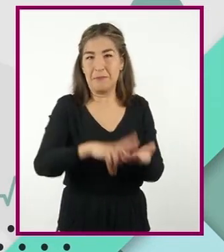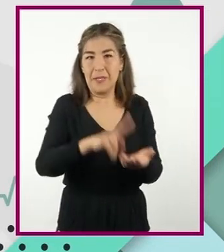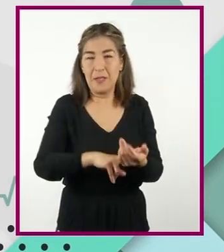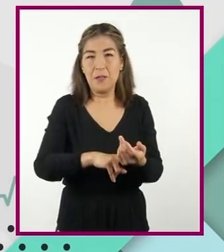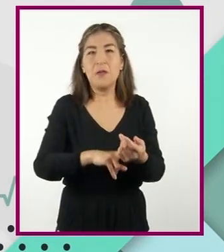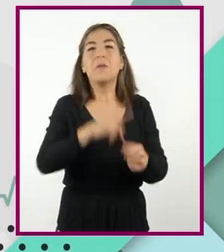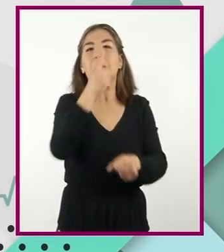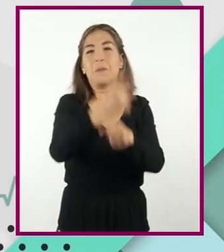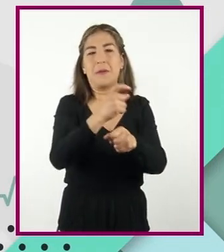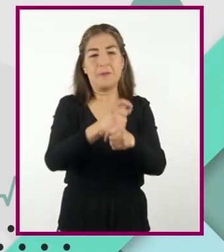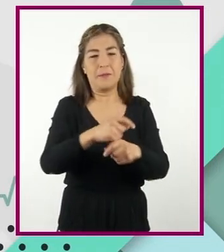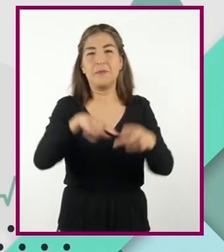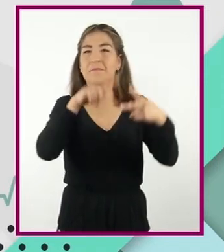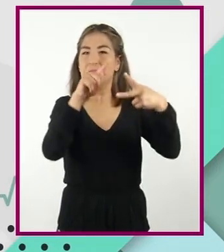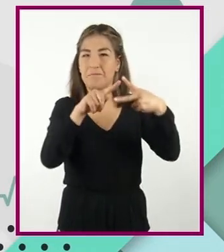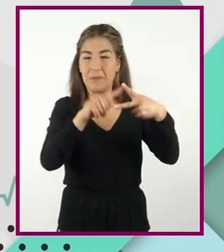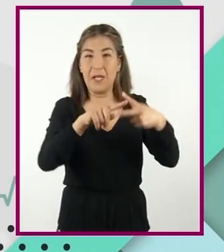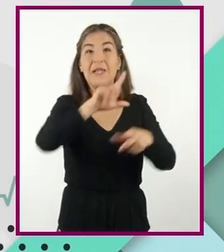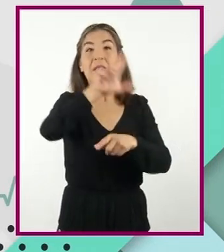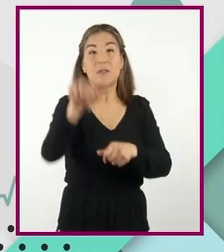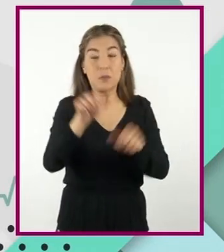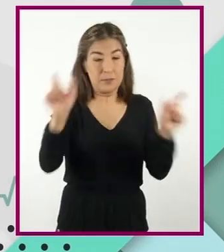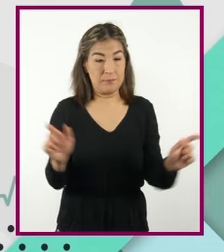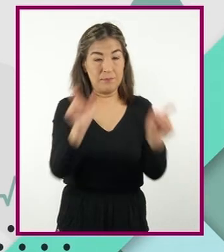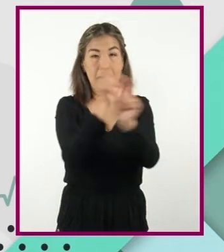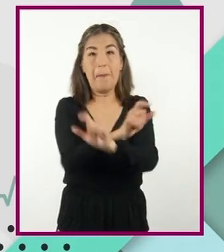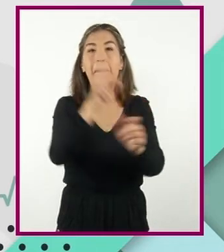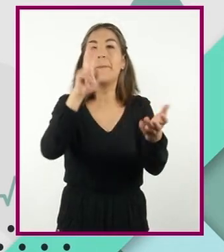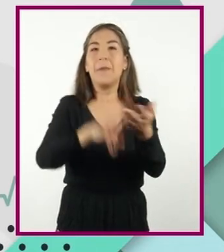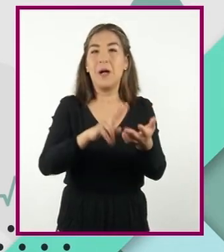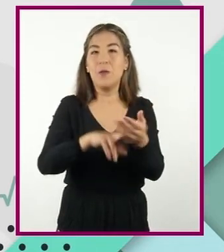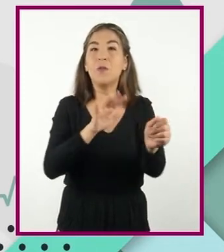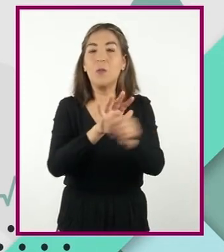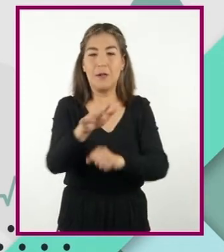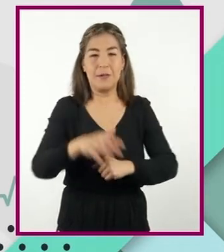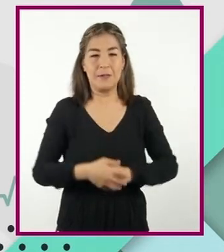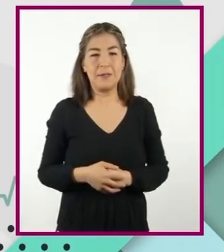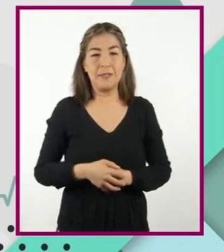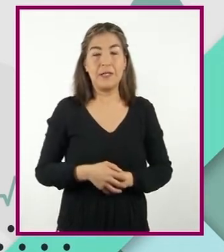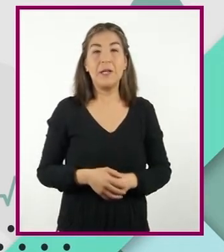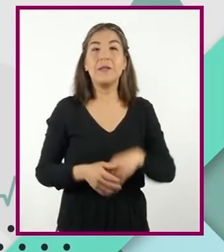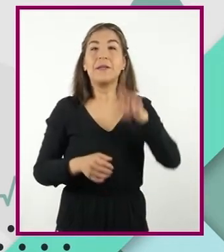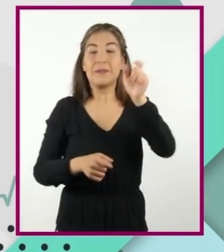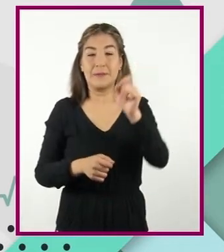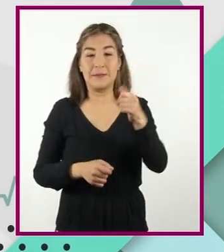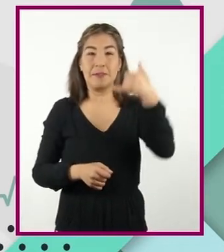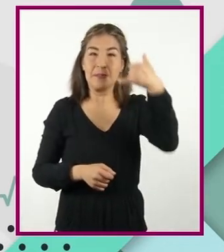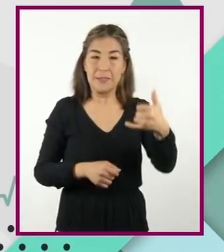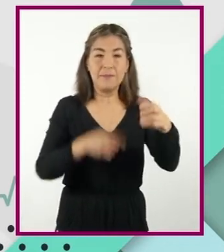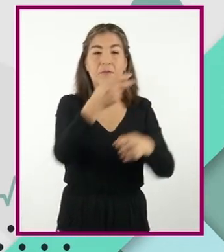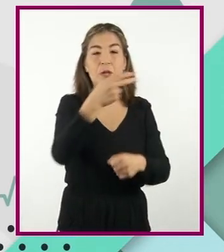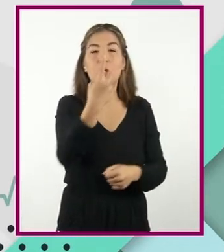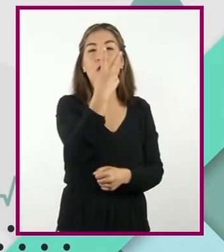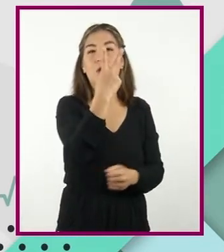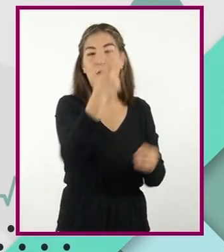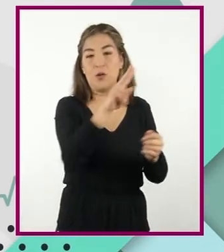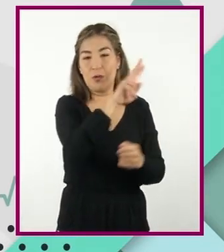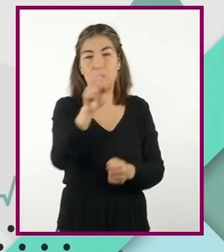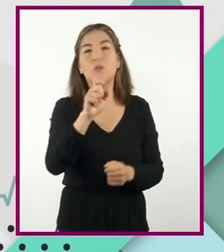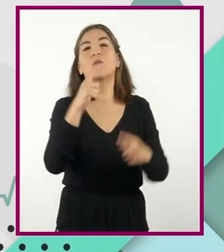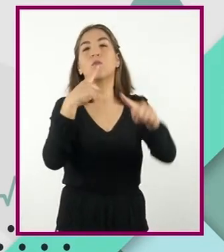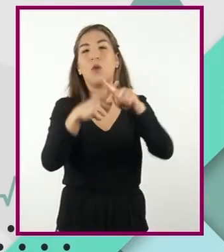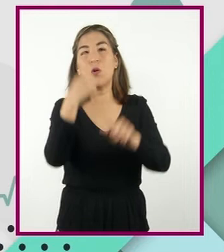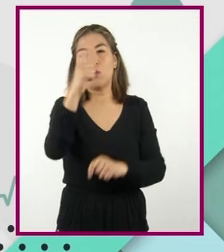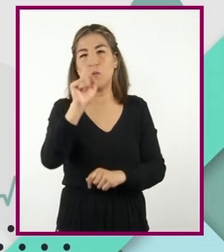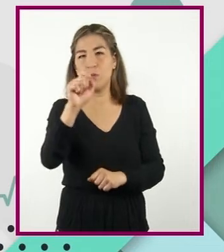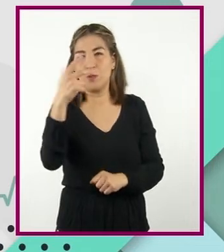primera magnitud. Sustituyendo los valores tenemos Y es igual a 200 por 1.8. Llevando